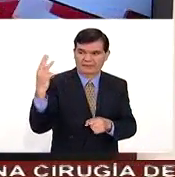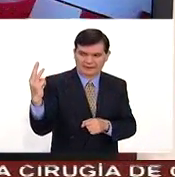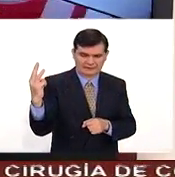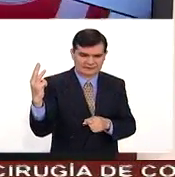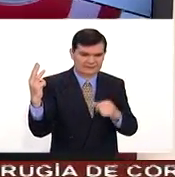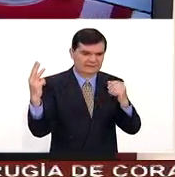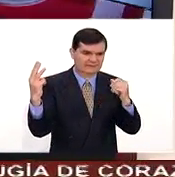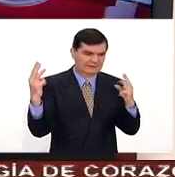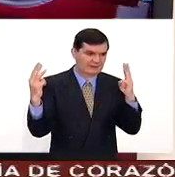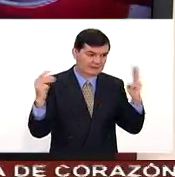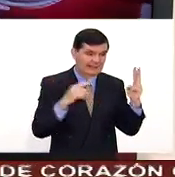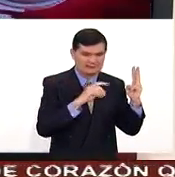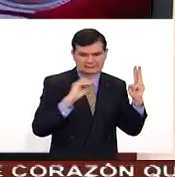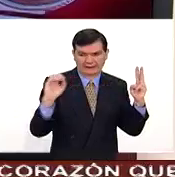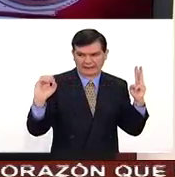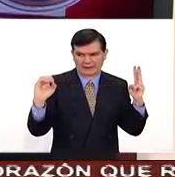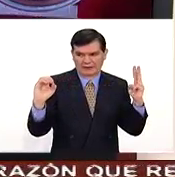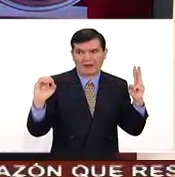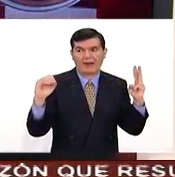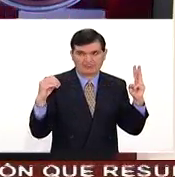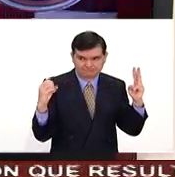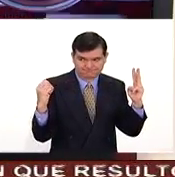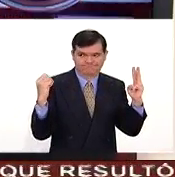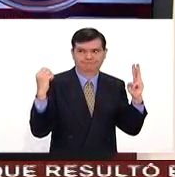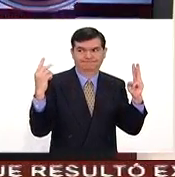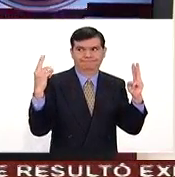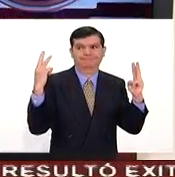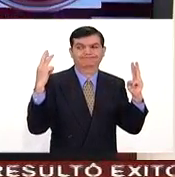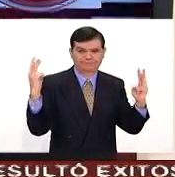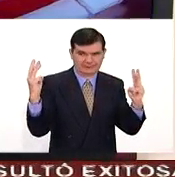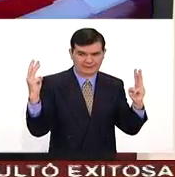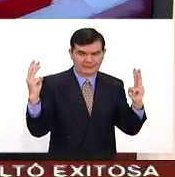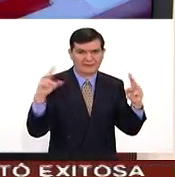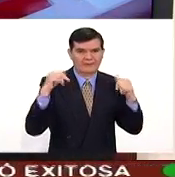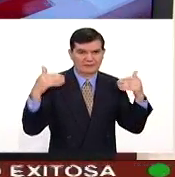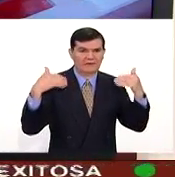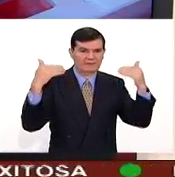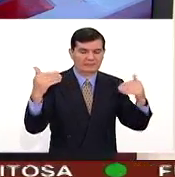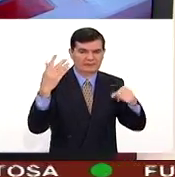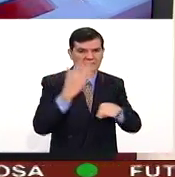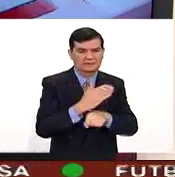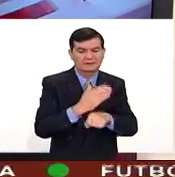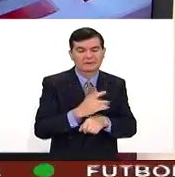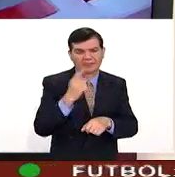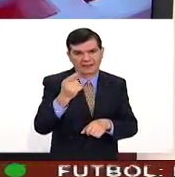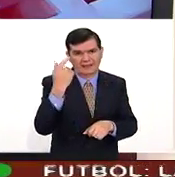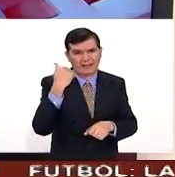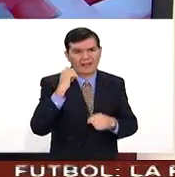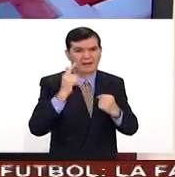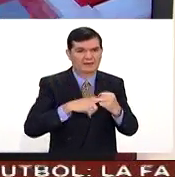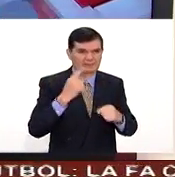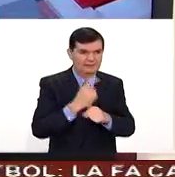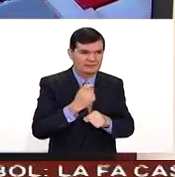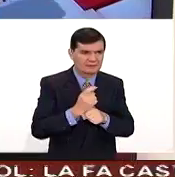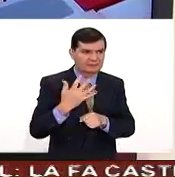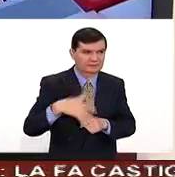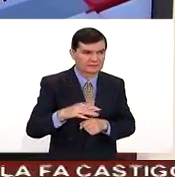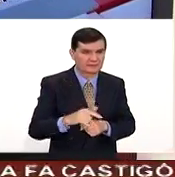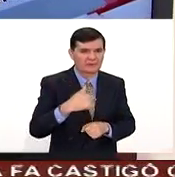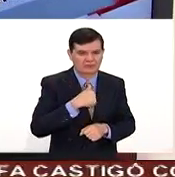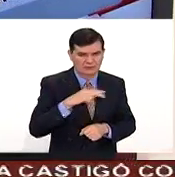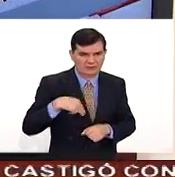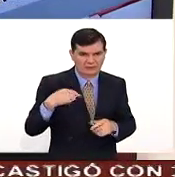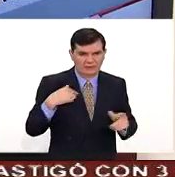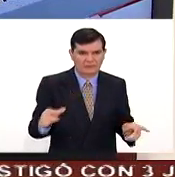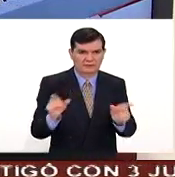3 goles para tratar de buscar lo que sería pues los tiempos extras y después los penales. Así que eso sería lo primero que esté buscando. Nosotros nos